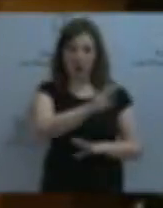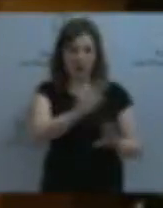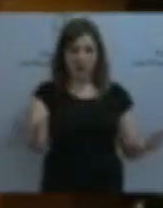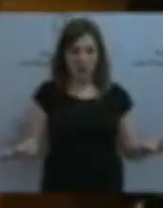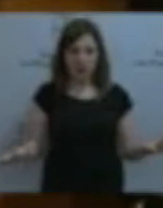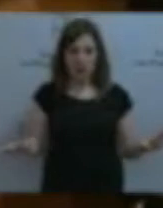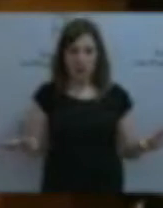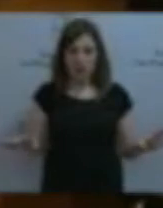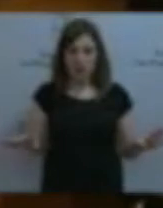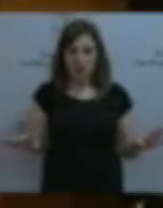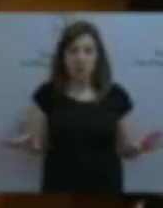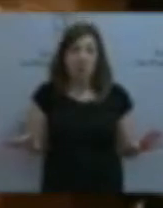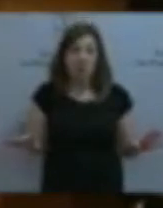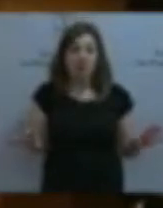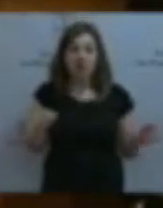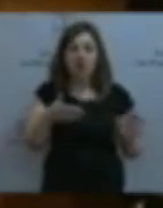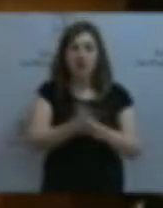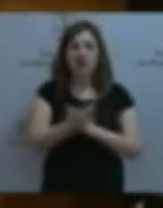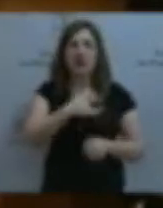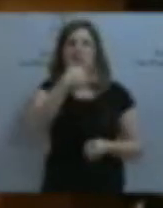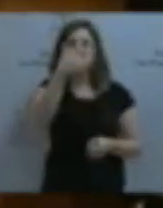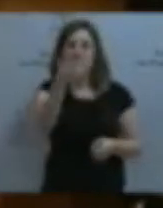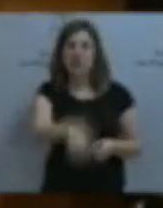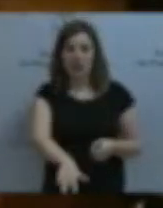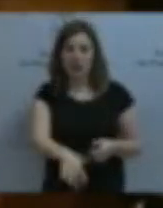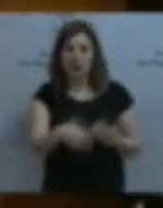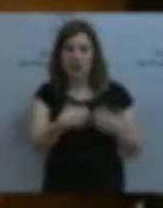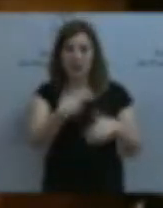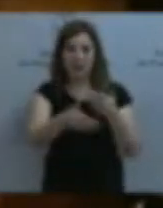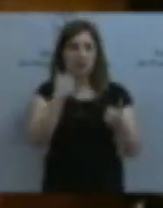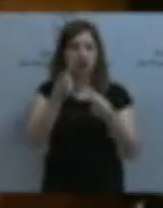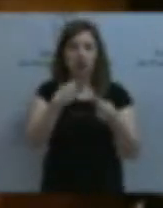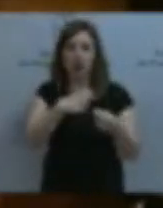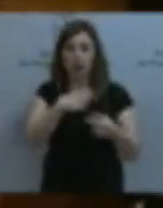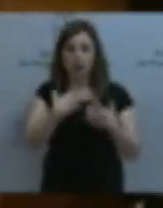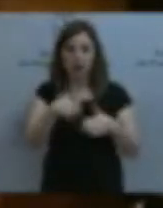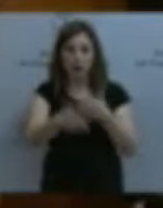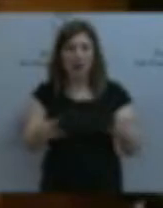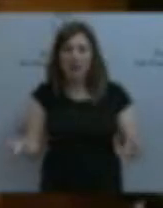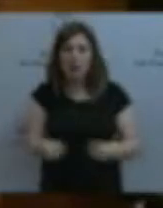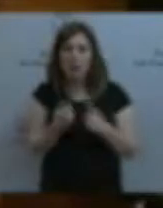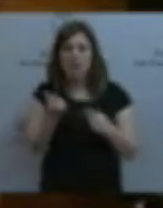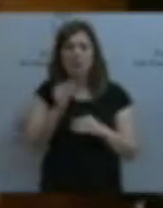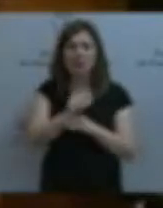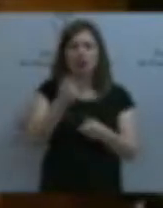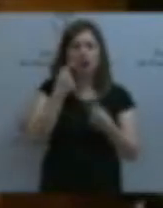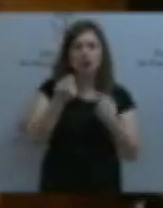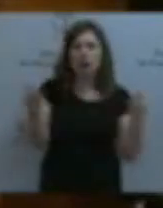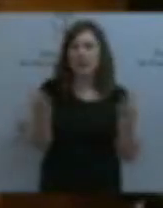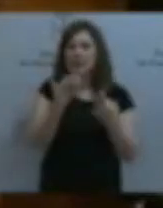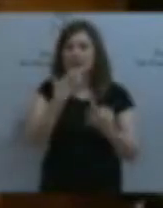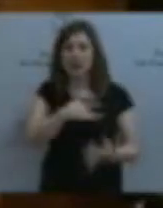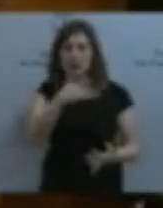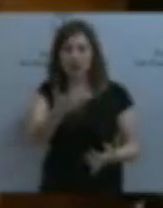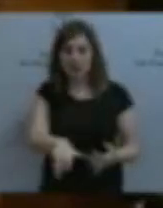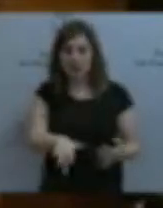Eso lleva a que la permisividad, los mecanismos de control no pueden funcionar, da igual lo que se invierta en control, si la permisividad